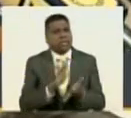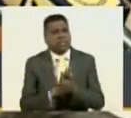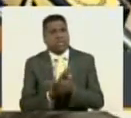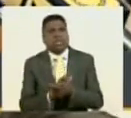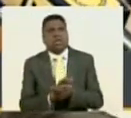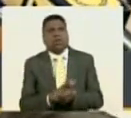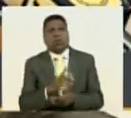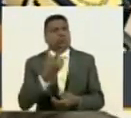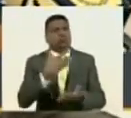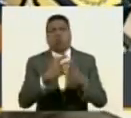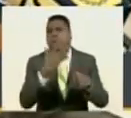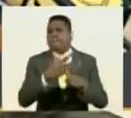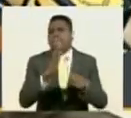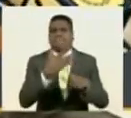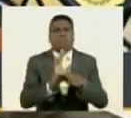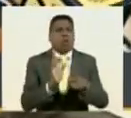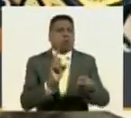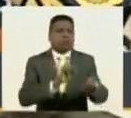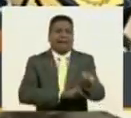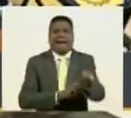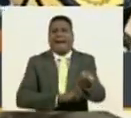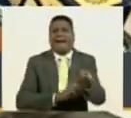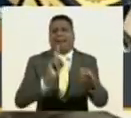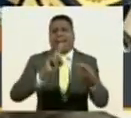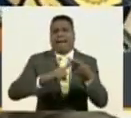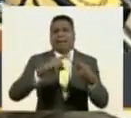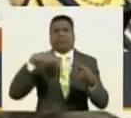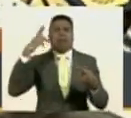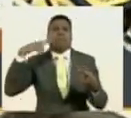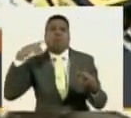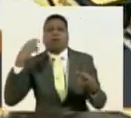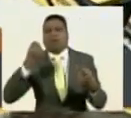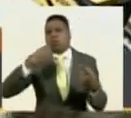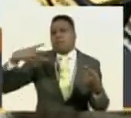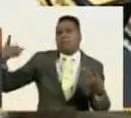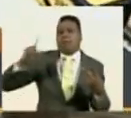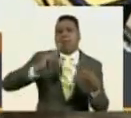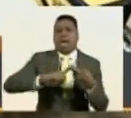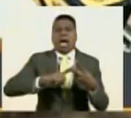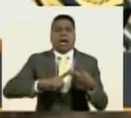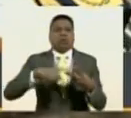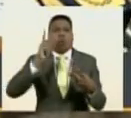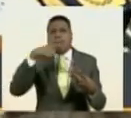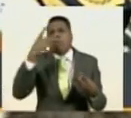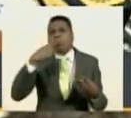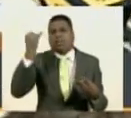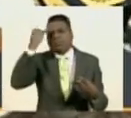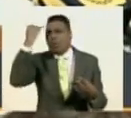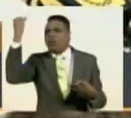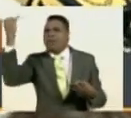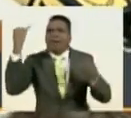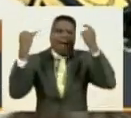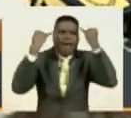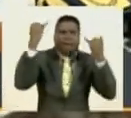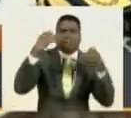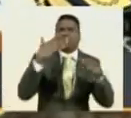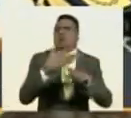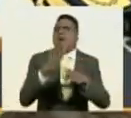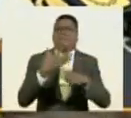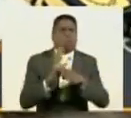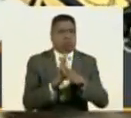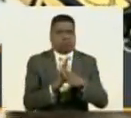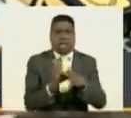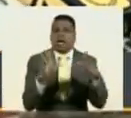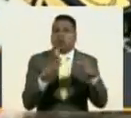nuestro carácter multiétnico, pluricultural, social, político e ideológico, ¿no? Ellos también,